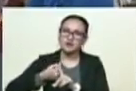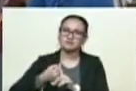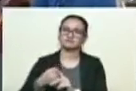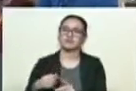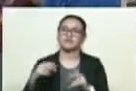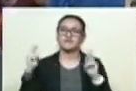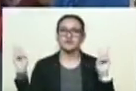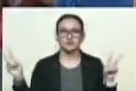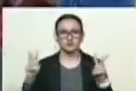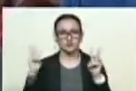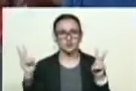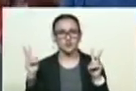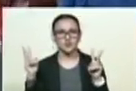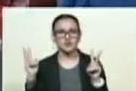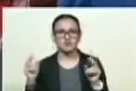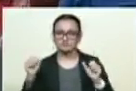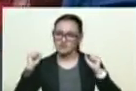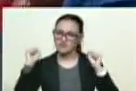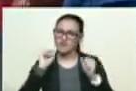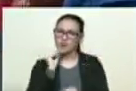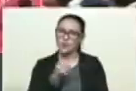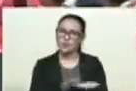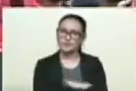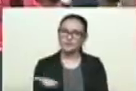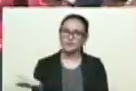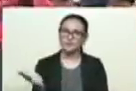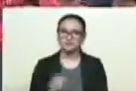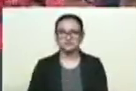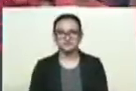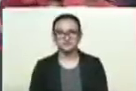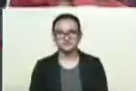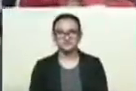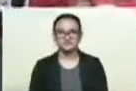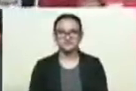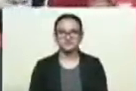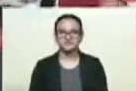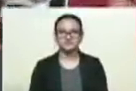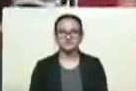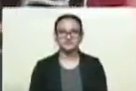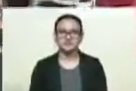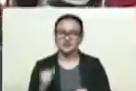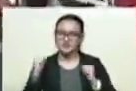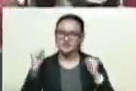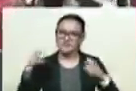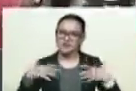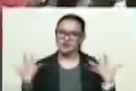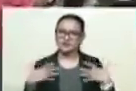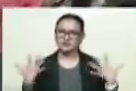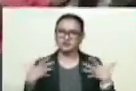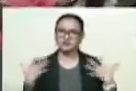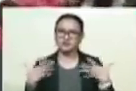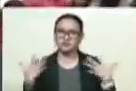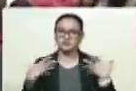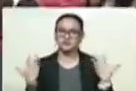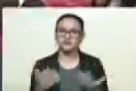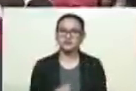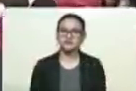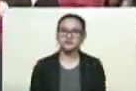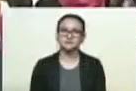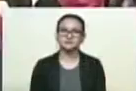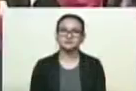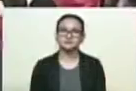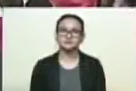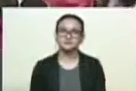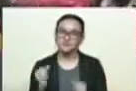y victoria. ¡Que viva la juventud venezolana! ¡Que viva la alegría! ¡Que viva